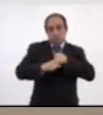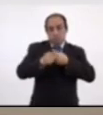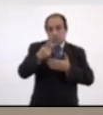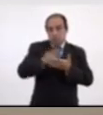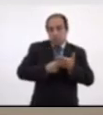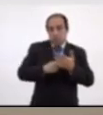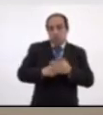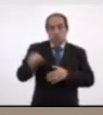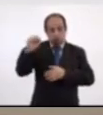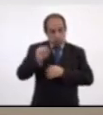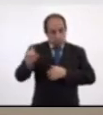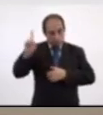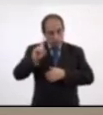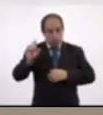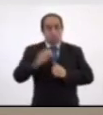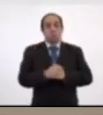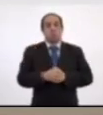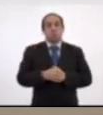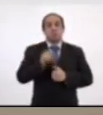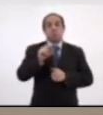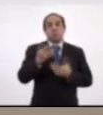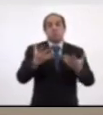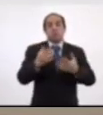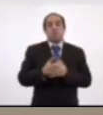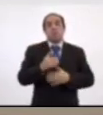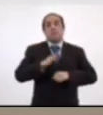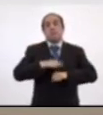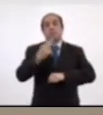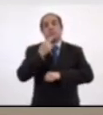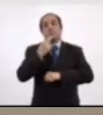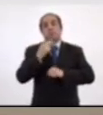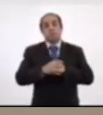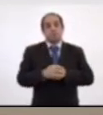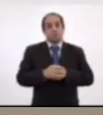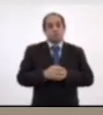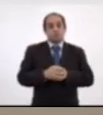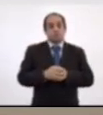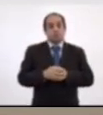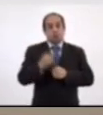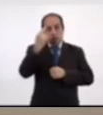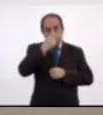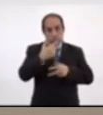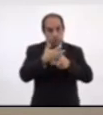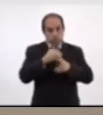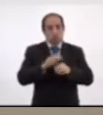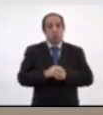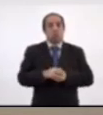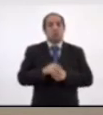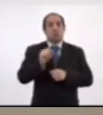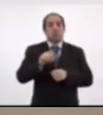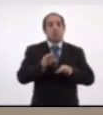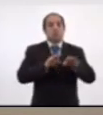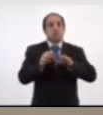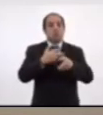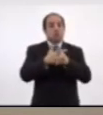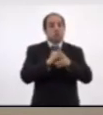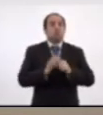fines de semana. También estamos haciendo mucho más uso de la teleconsulta y el teletrabajo